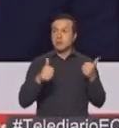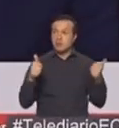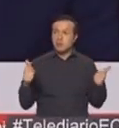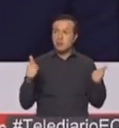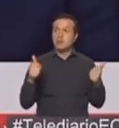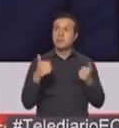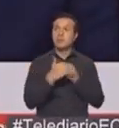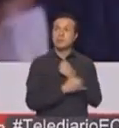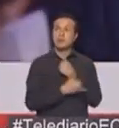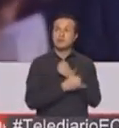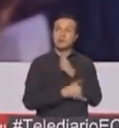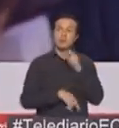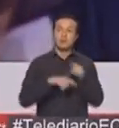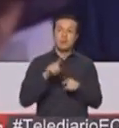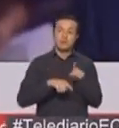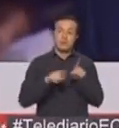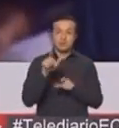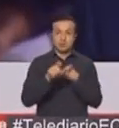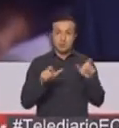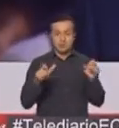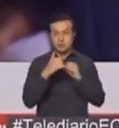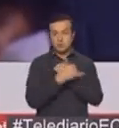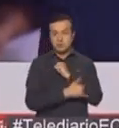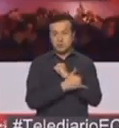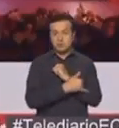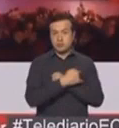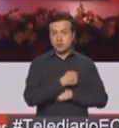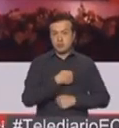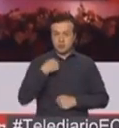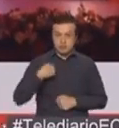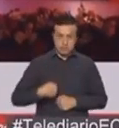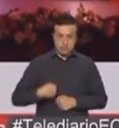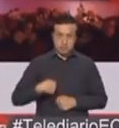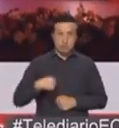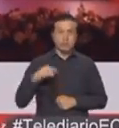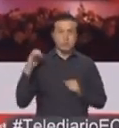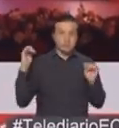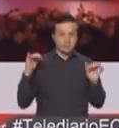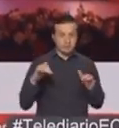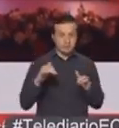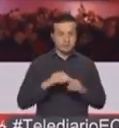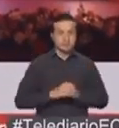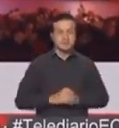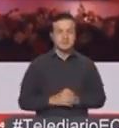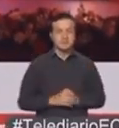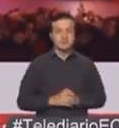de países amigos y ciudadanos chinos residentes en el Ecuador. Javier Ceballos, Medios Públicos.